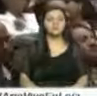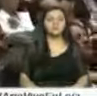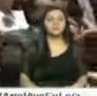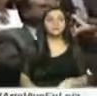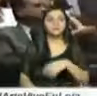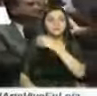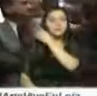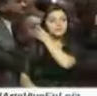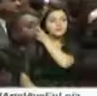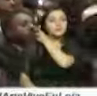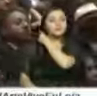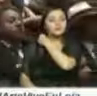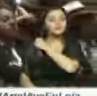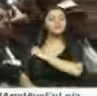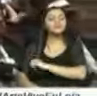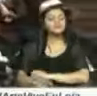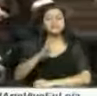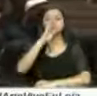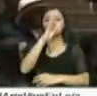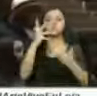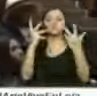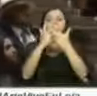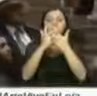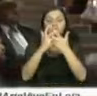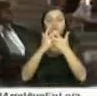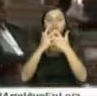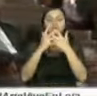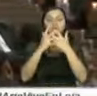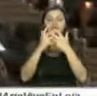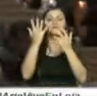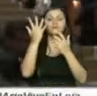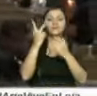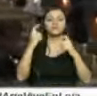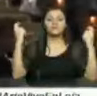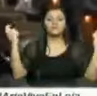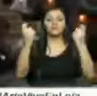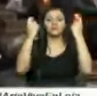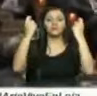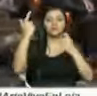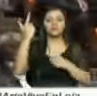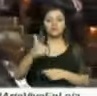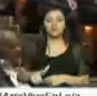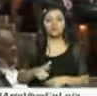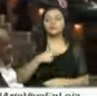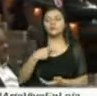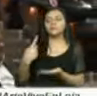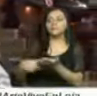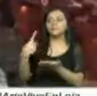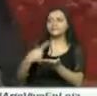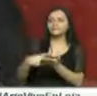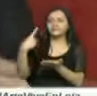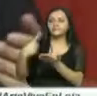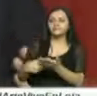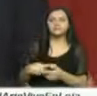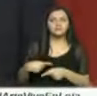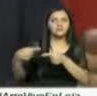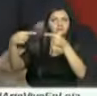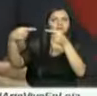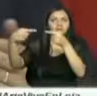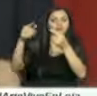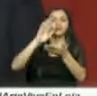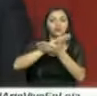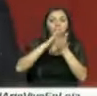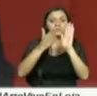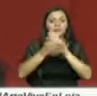coincidiendo con las fiestas de independencia de Loja. Este fue otro tema en discusión. Lo inauguramos en